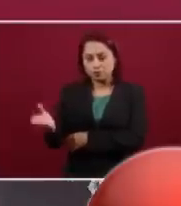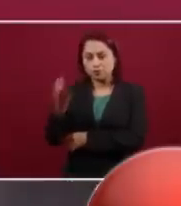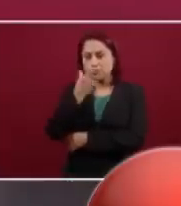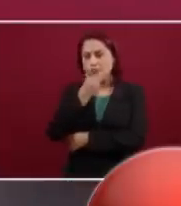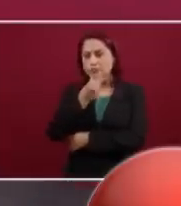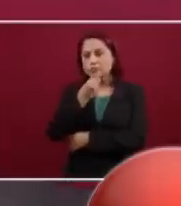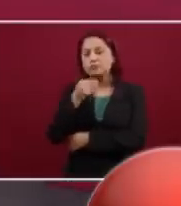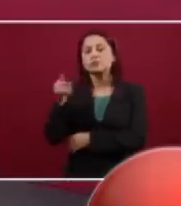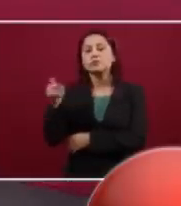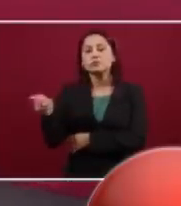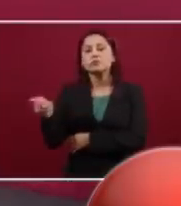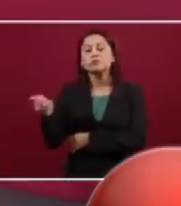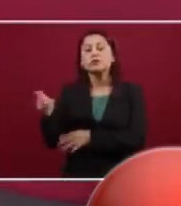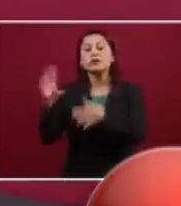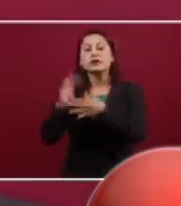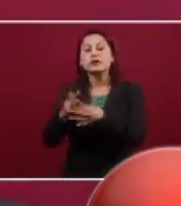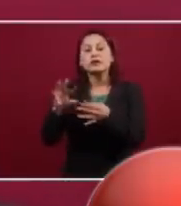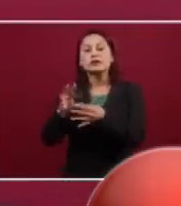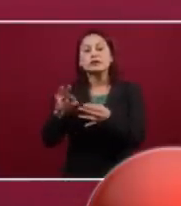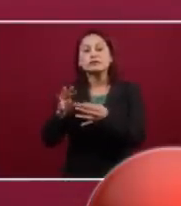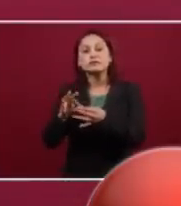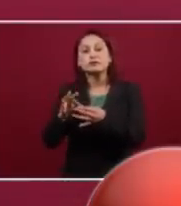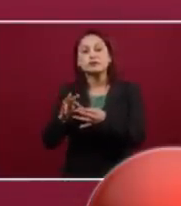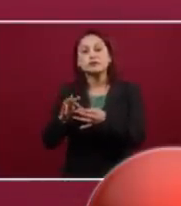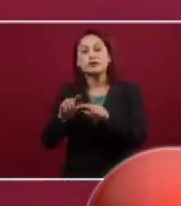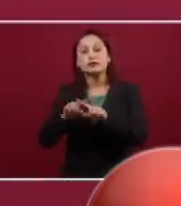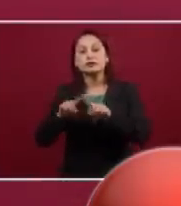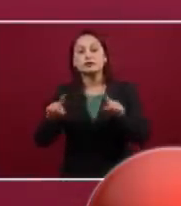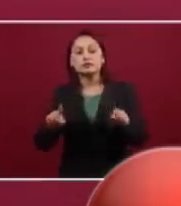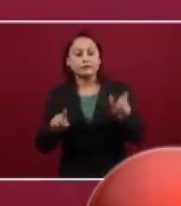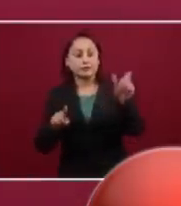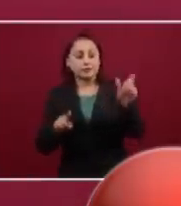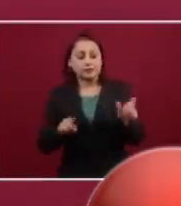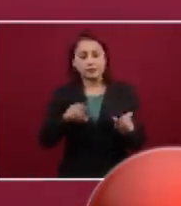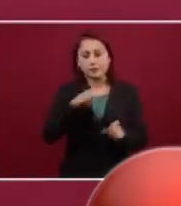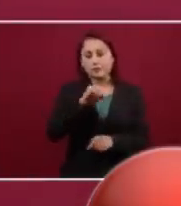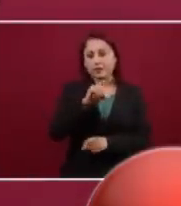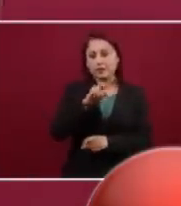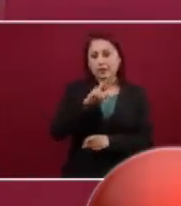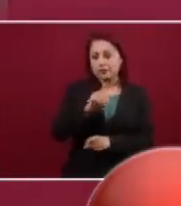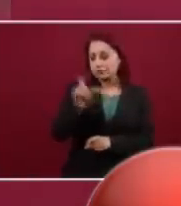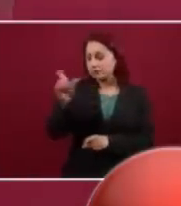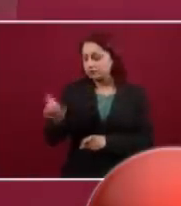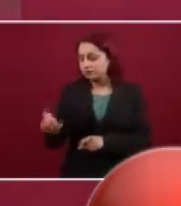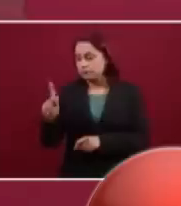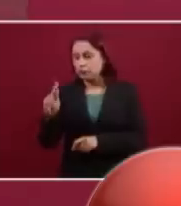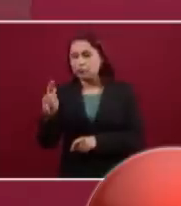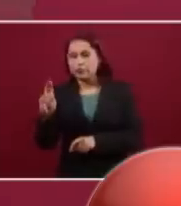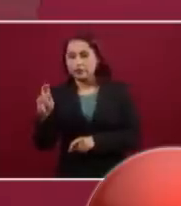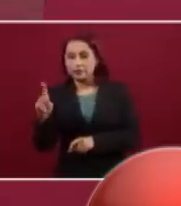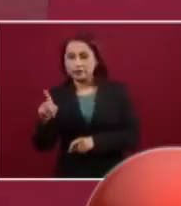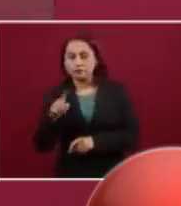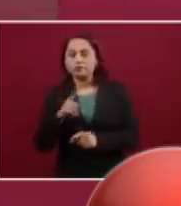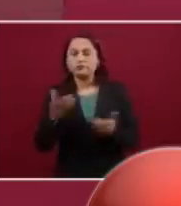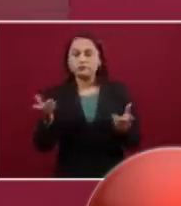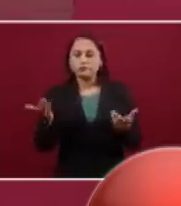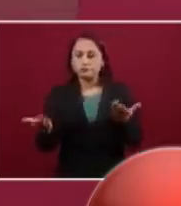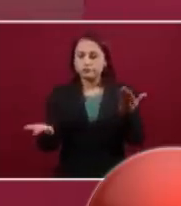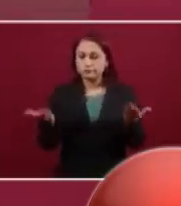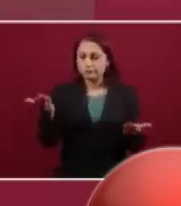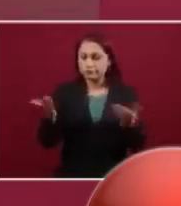que la diferencia entre Madero y Porfirio Díaz, y dice